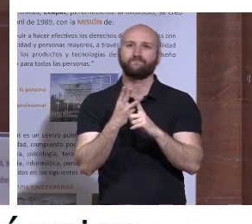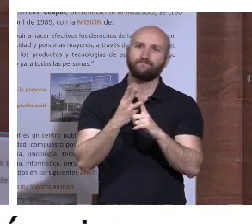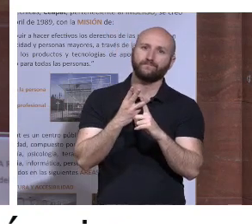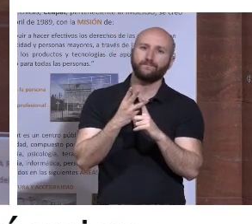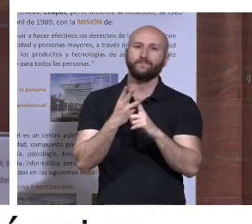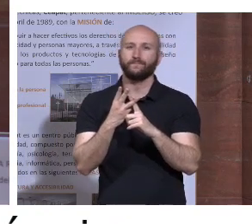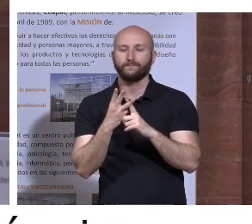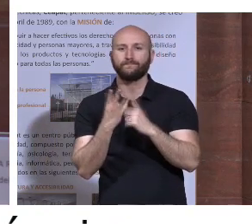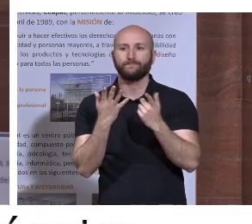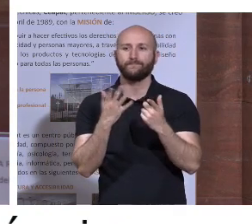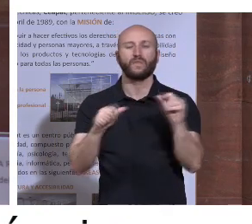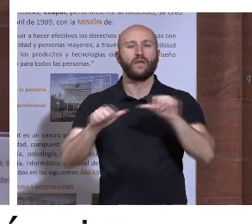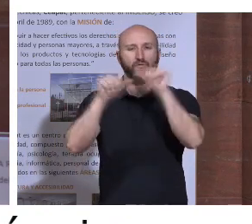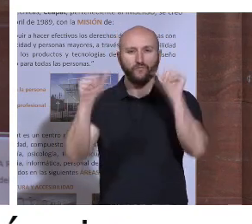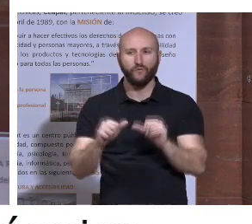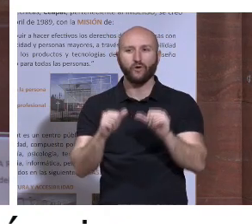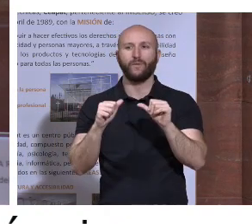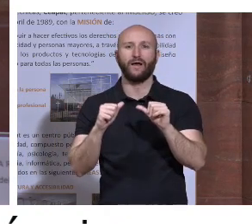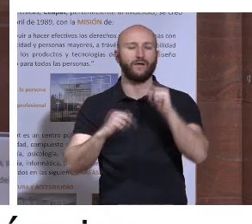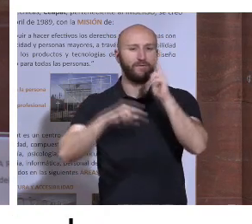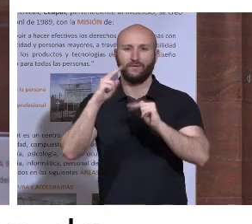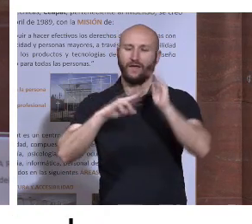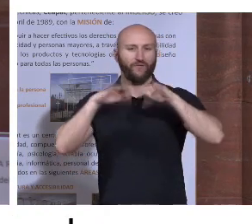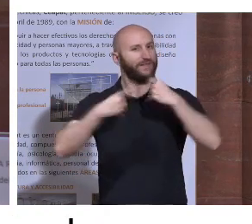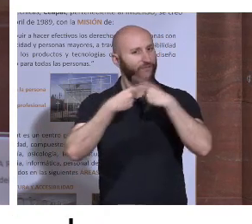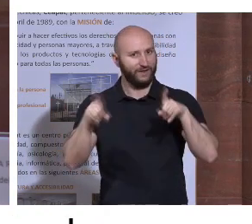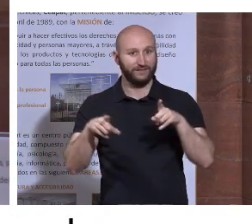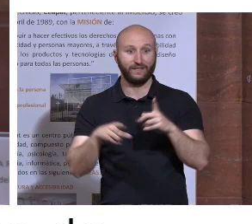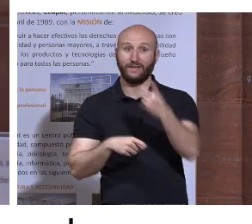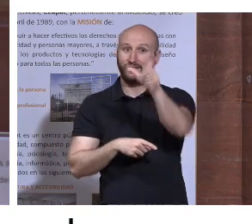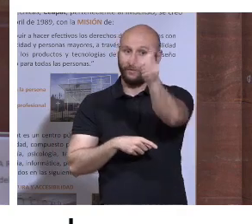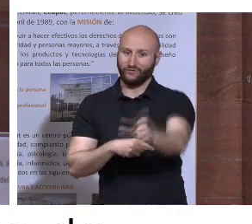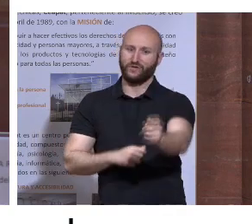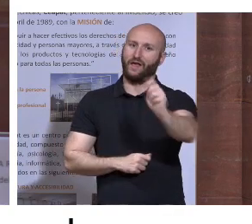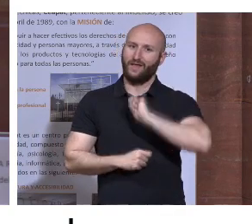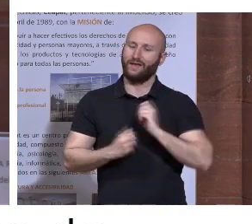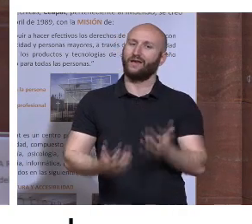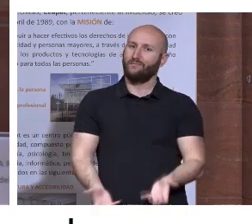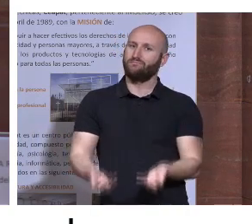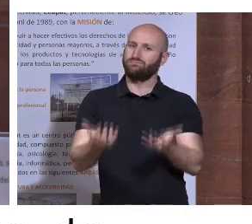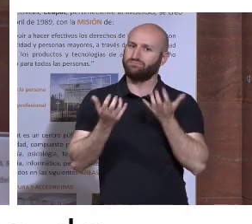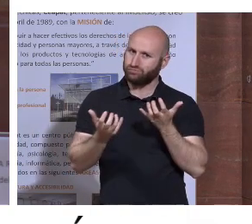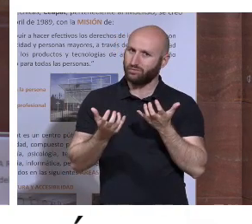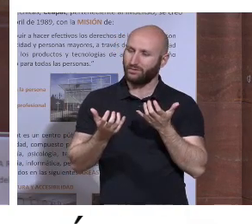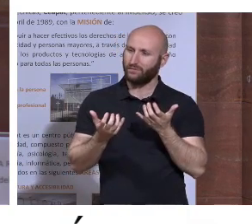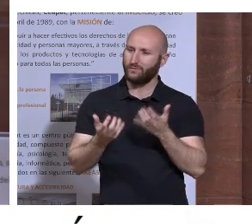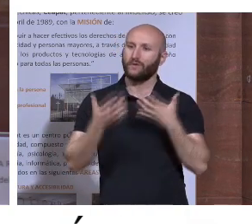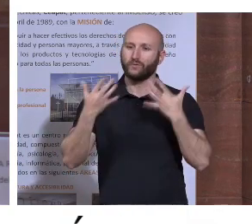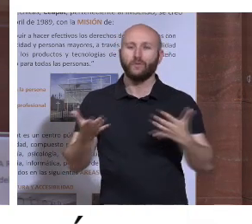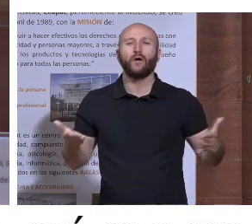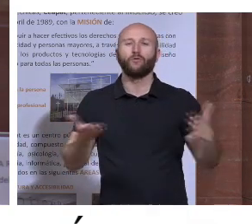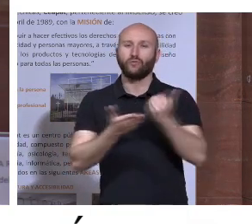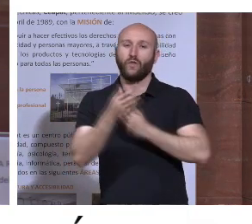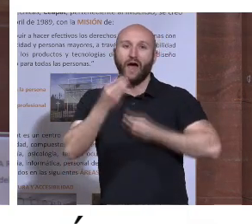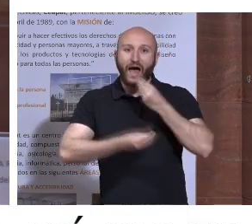sino que la forma de abordarlo sería esta persona a mí me va a aportar y entonces todo lo que haga